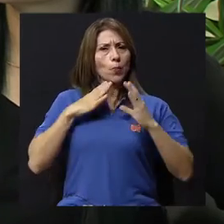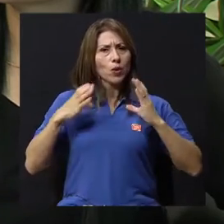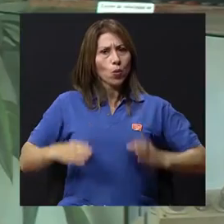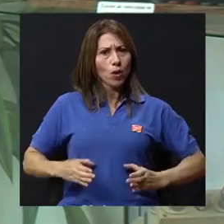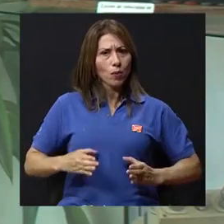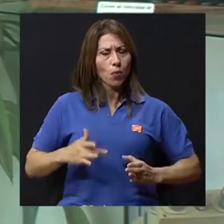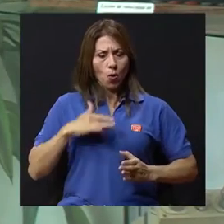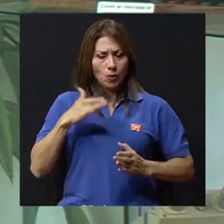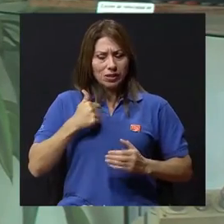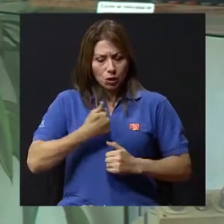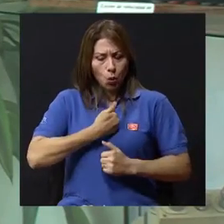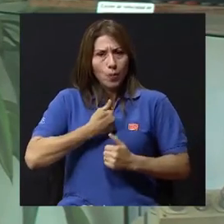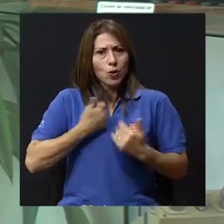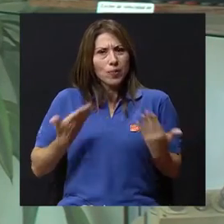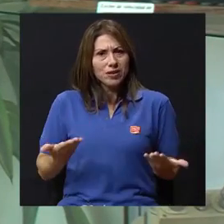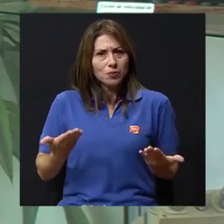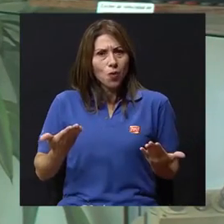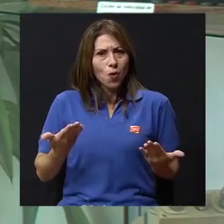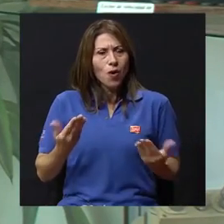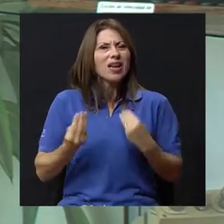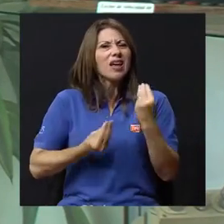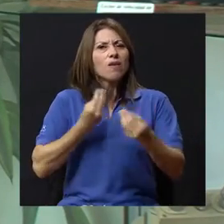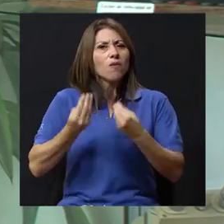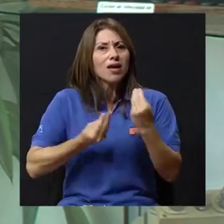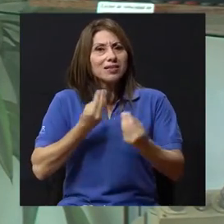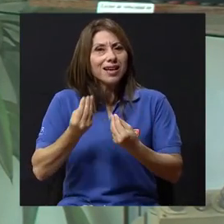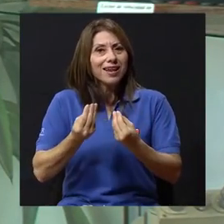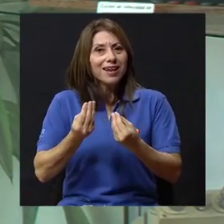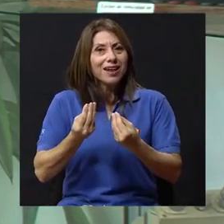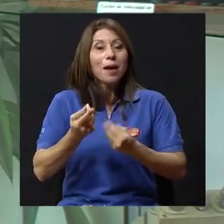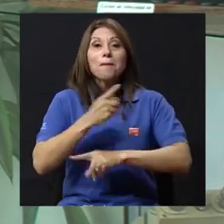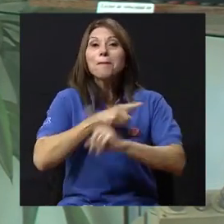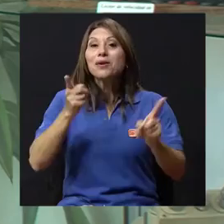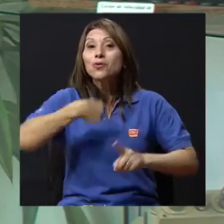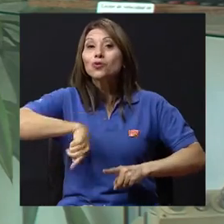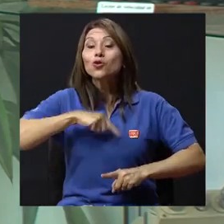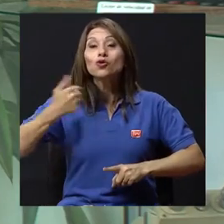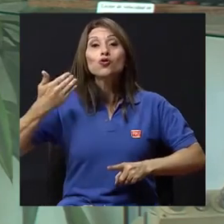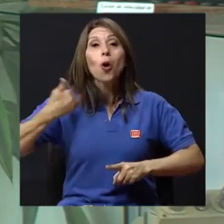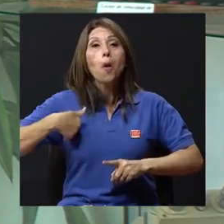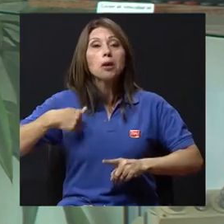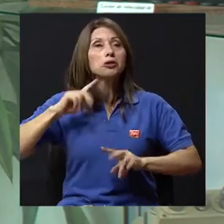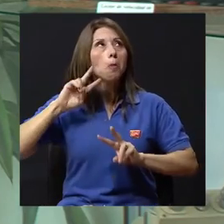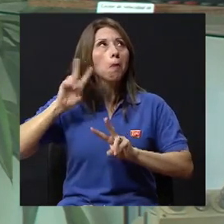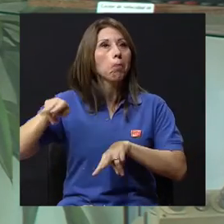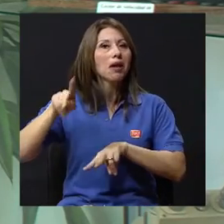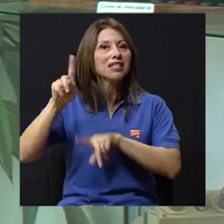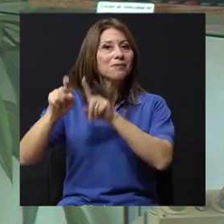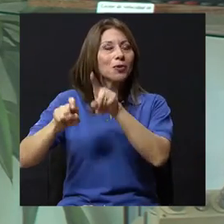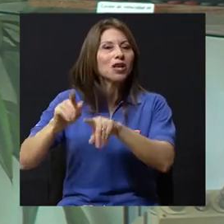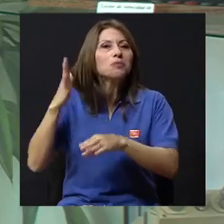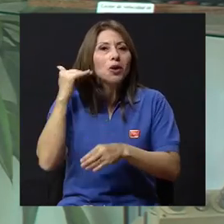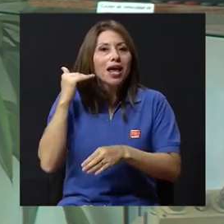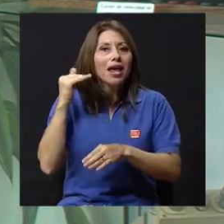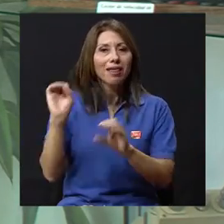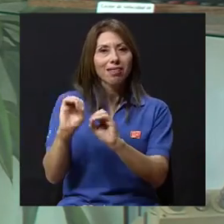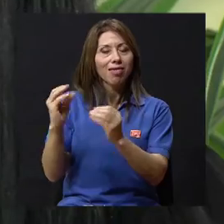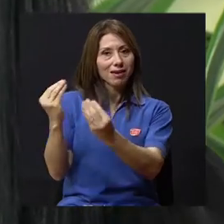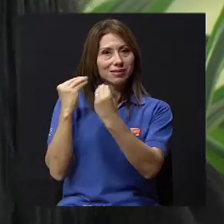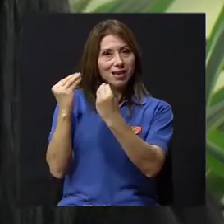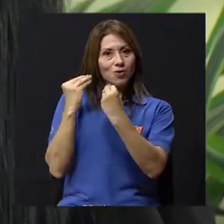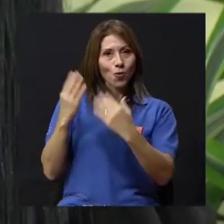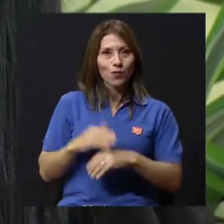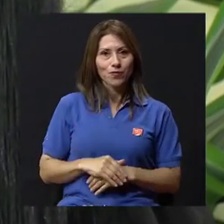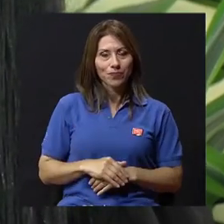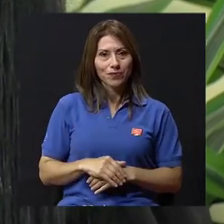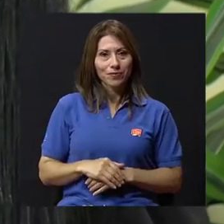mismo? ¿Y qué voy a hacer con eso? Esas preguntas los hombres las omitimos. porque nadie nos la enseñó. Justamente, don Álvaro, perdón